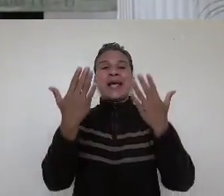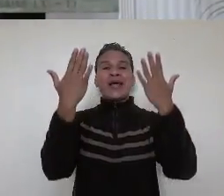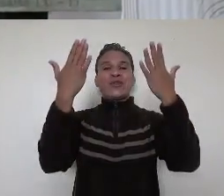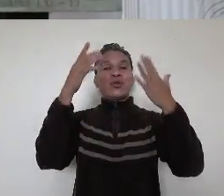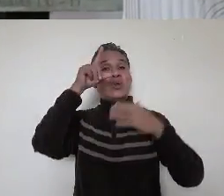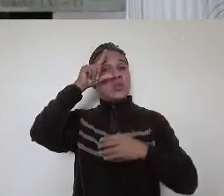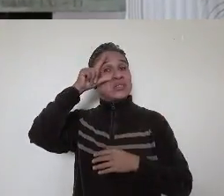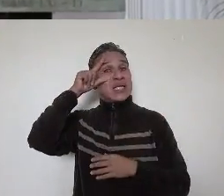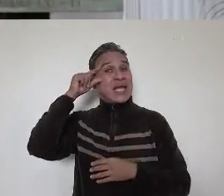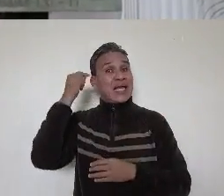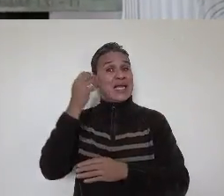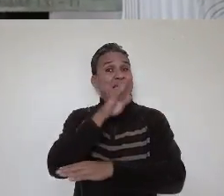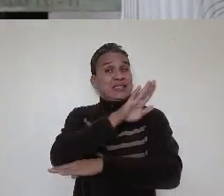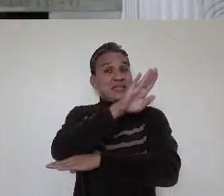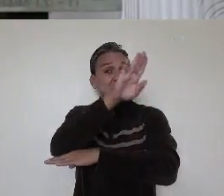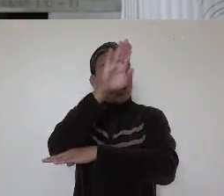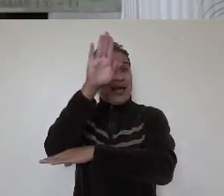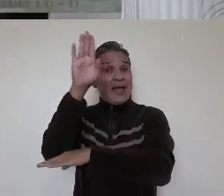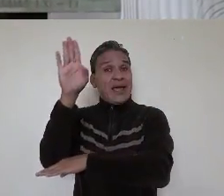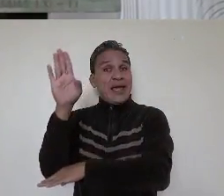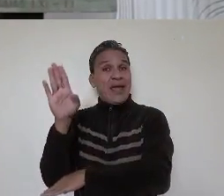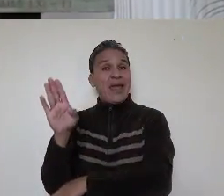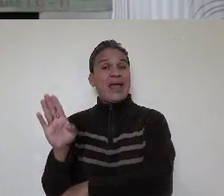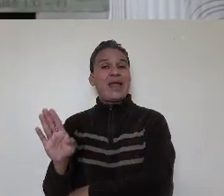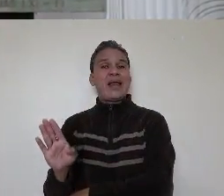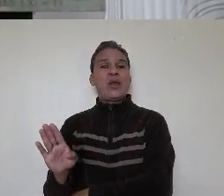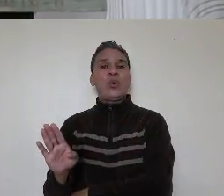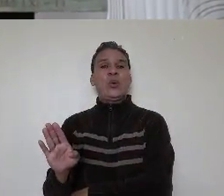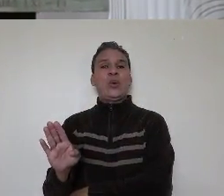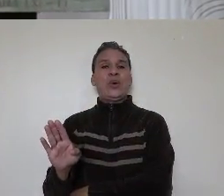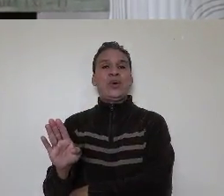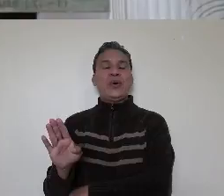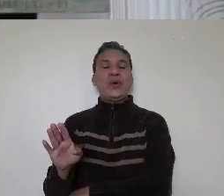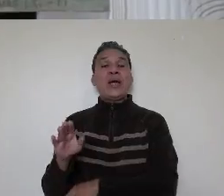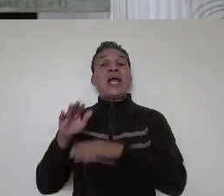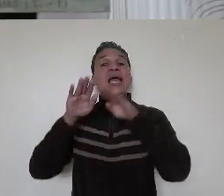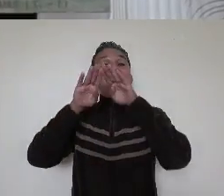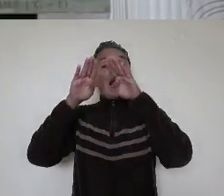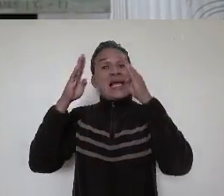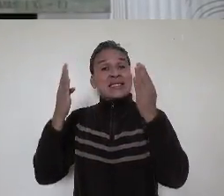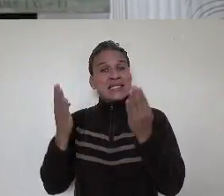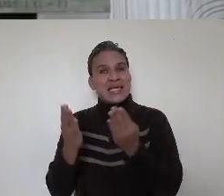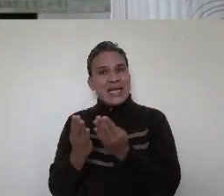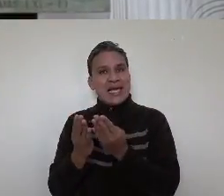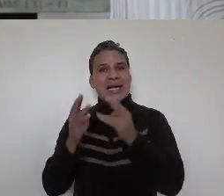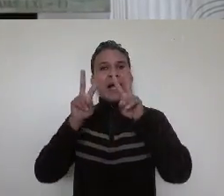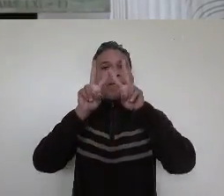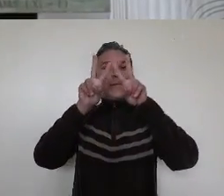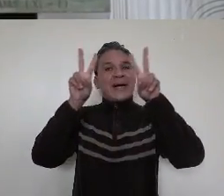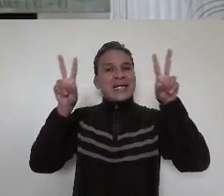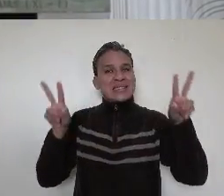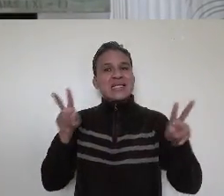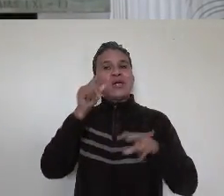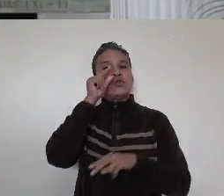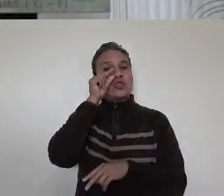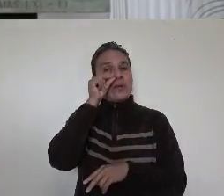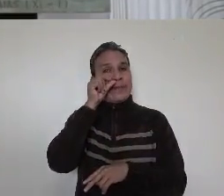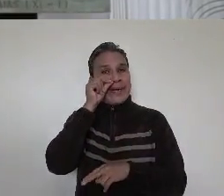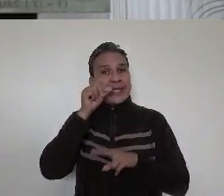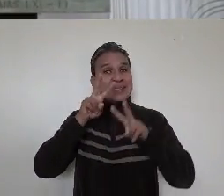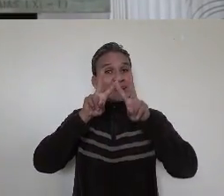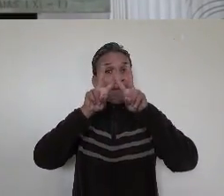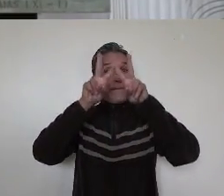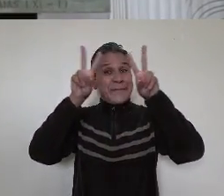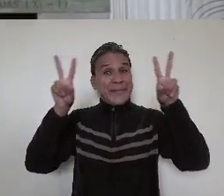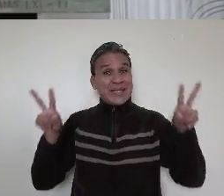gloria a Dios en el cielo y en la tierra paz